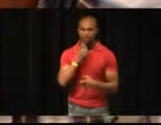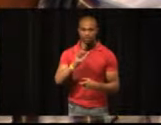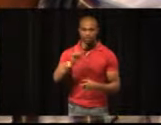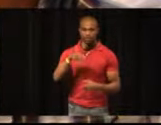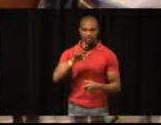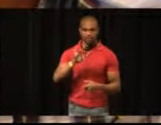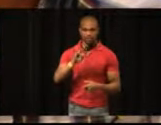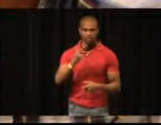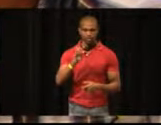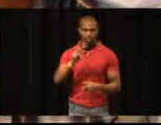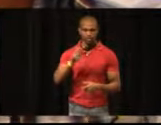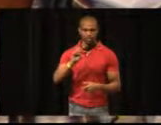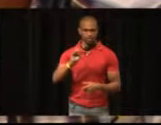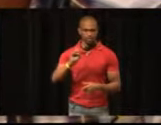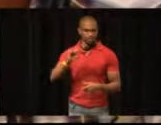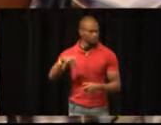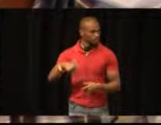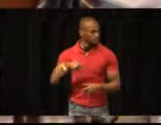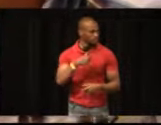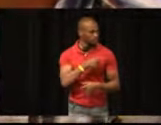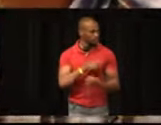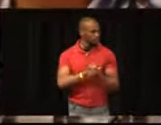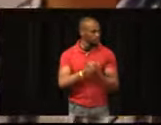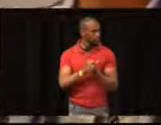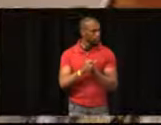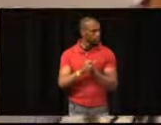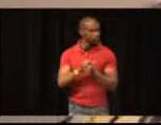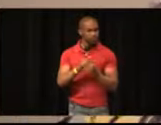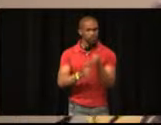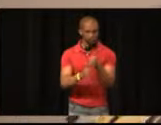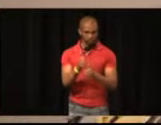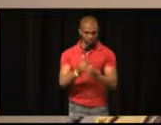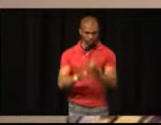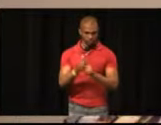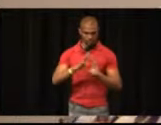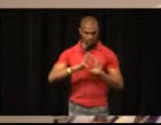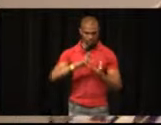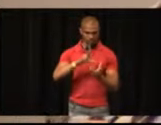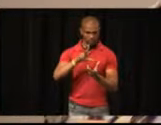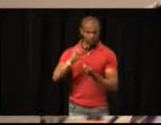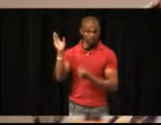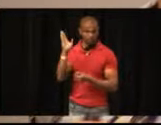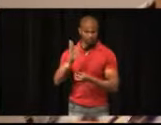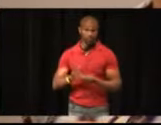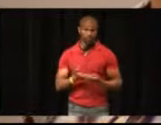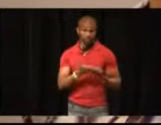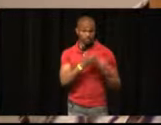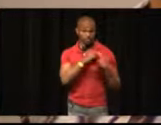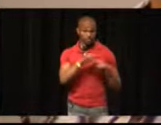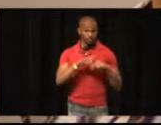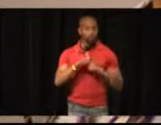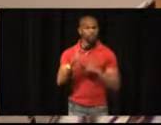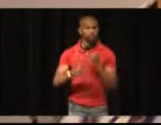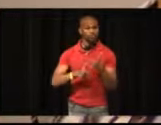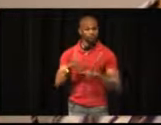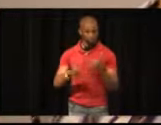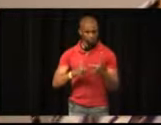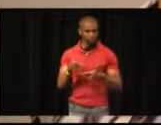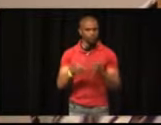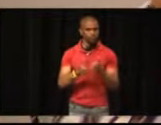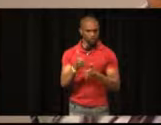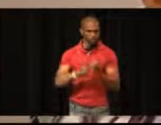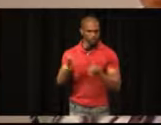Andrés Thompson, The Street Football World Brasil, responsable por las actividades